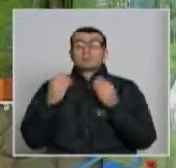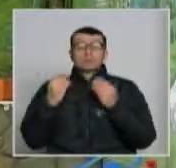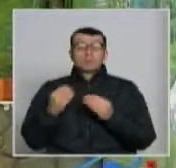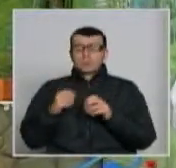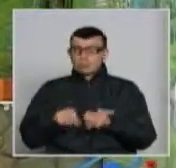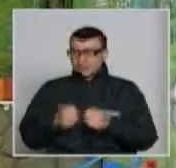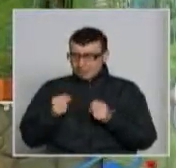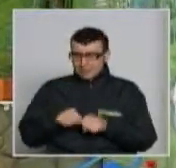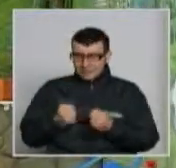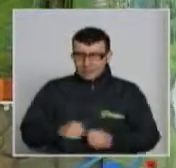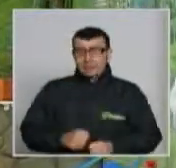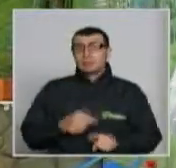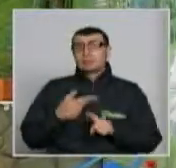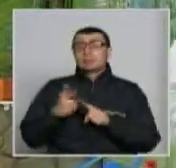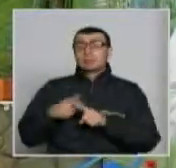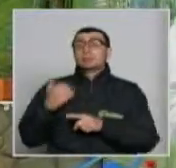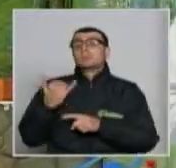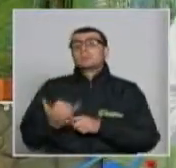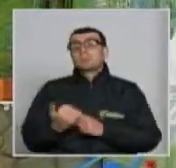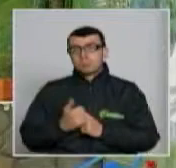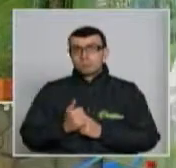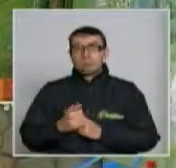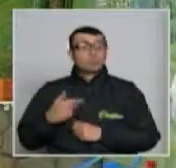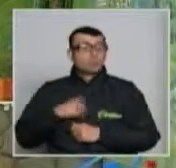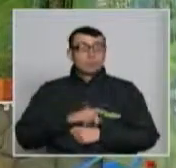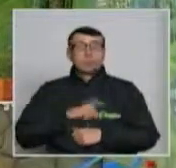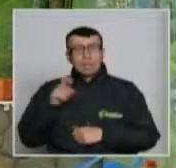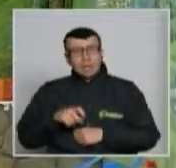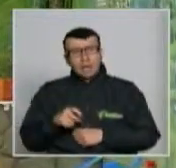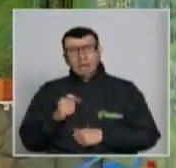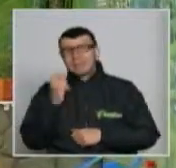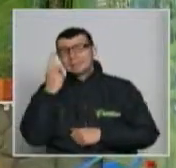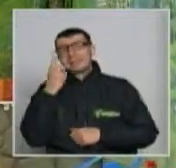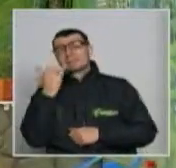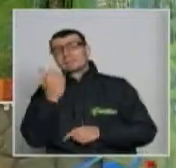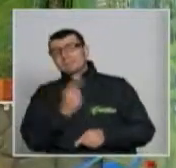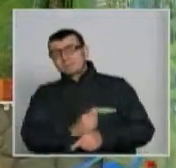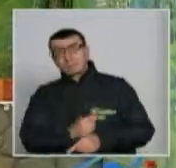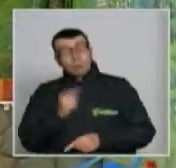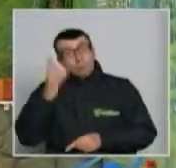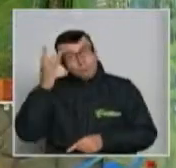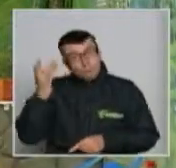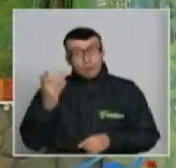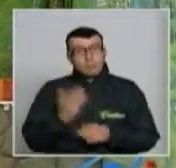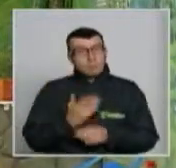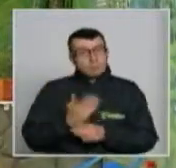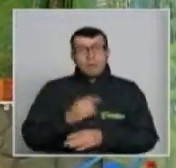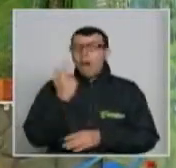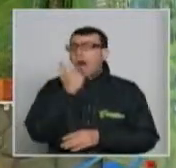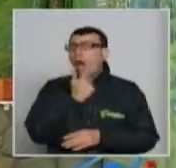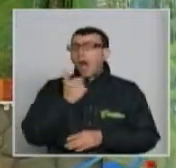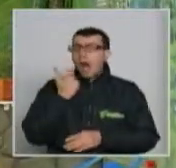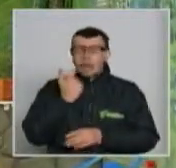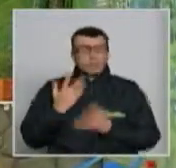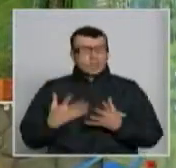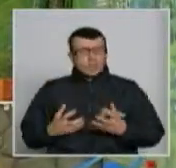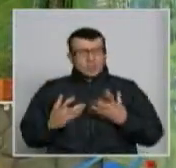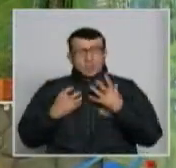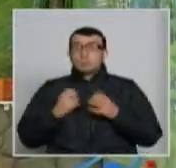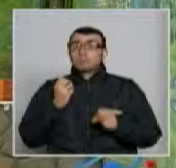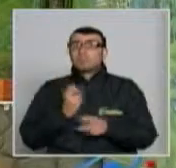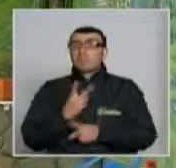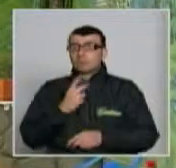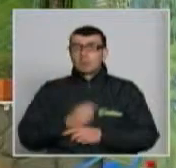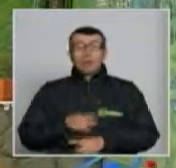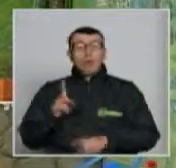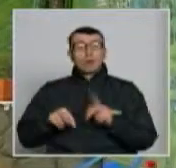dañinas. Y ahí es donde nosotros tenemos que entender por qué un proceso infeccioso acá es tan peligroso y por qué muchas personas con